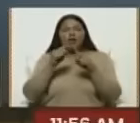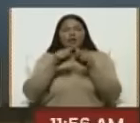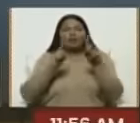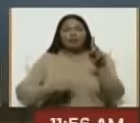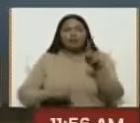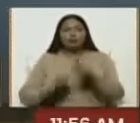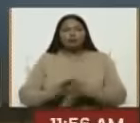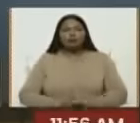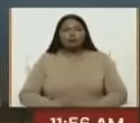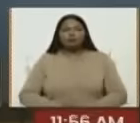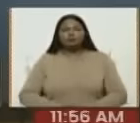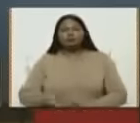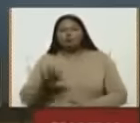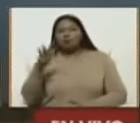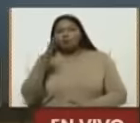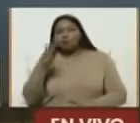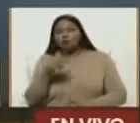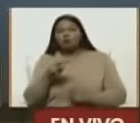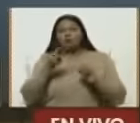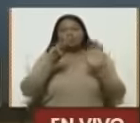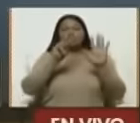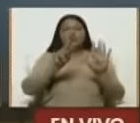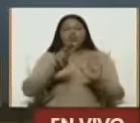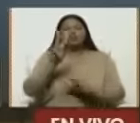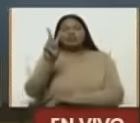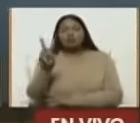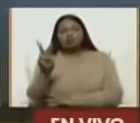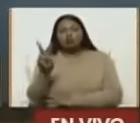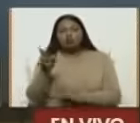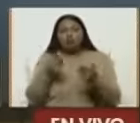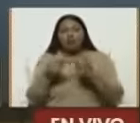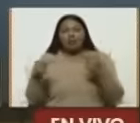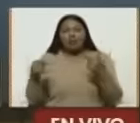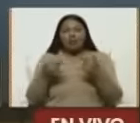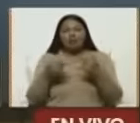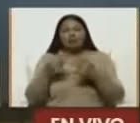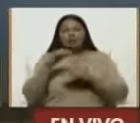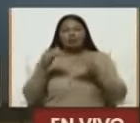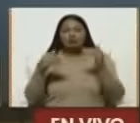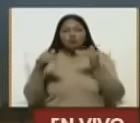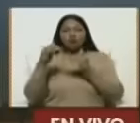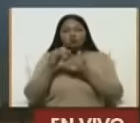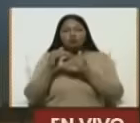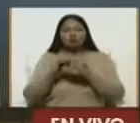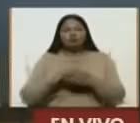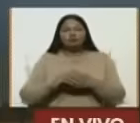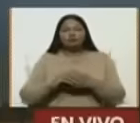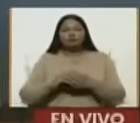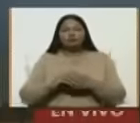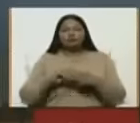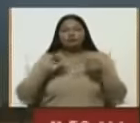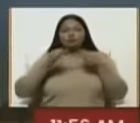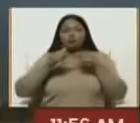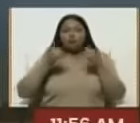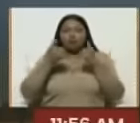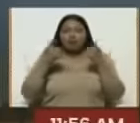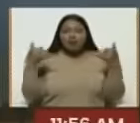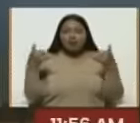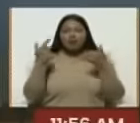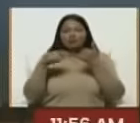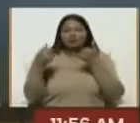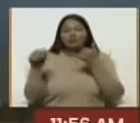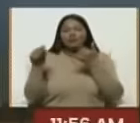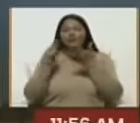eléctricos, aproximadamente 72 aisladores de suspensión y bobinas de alambre de